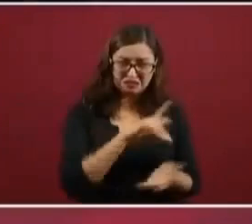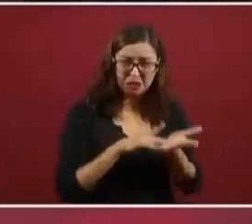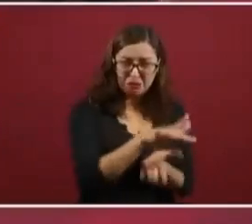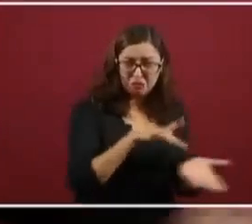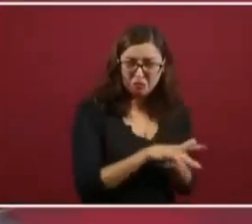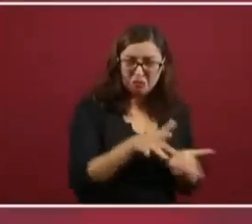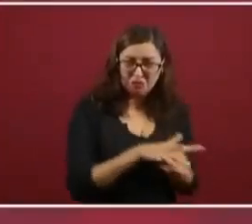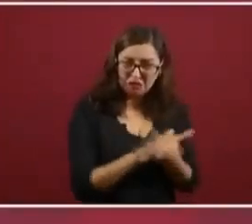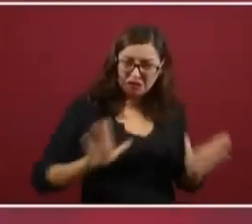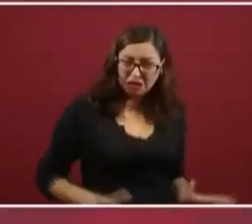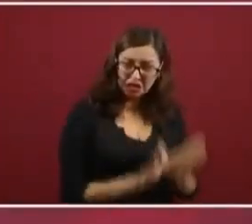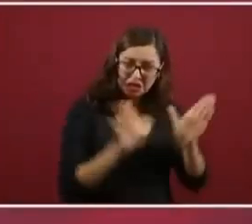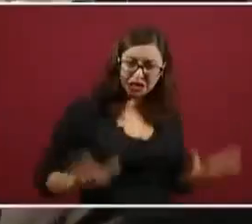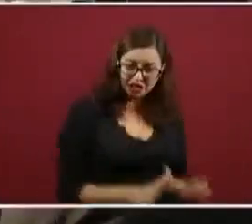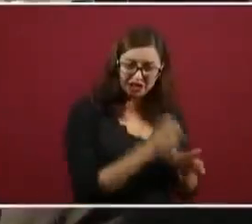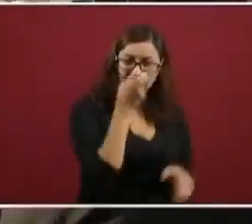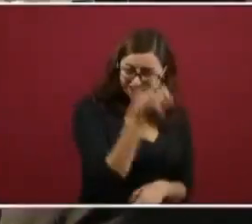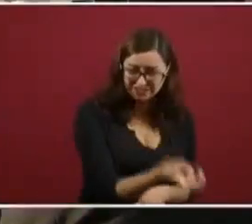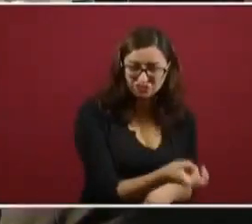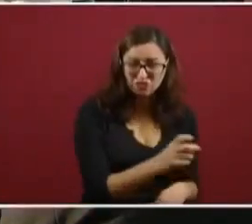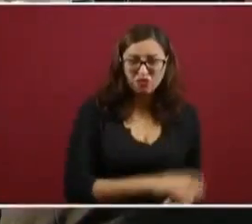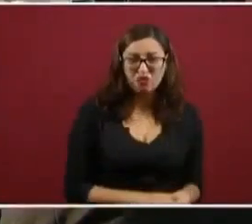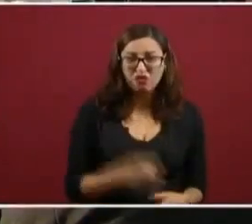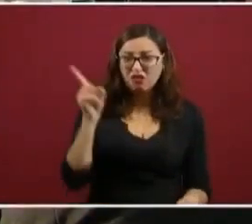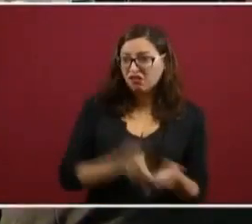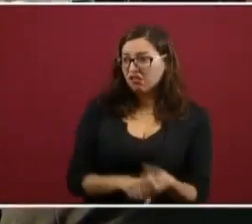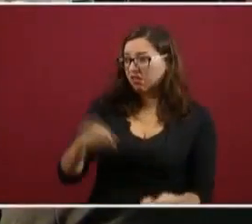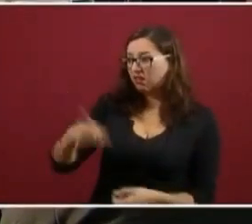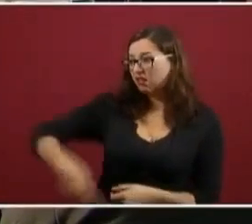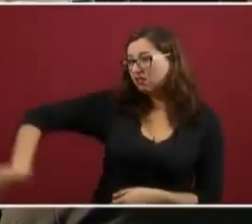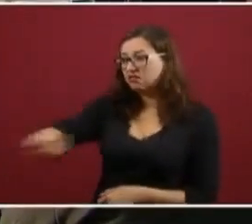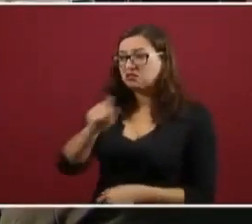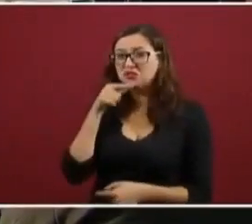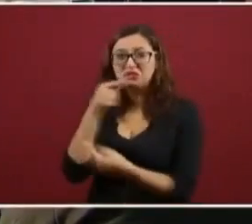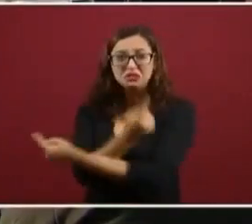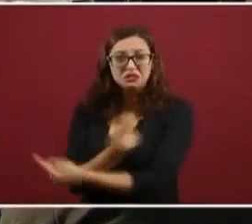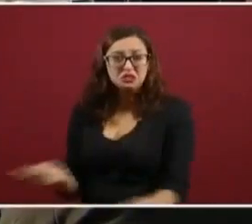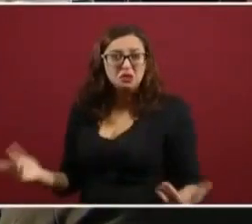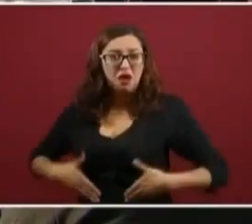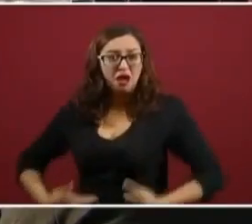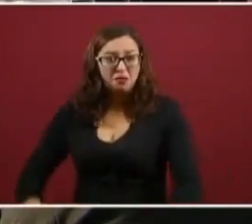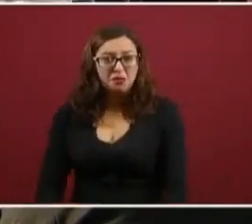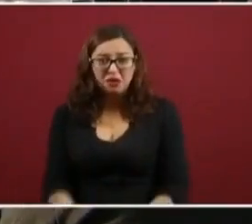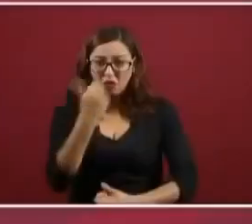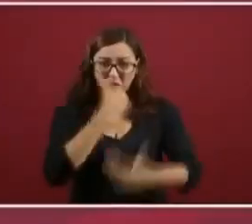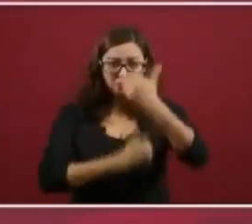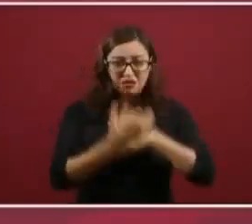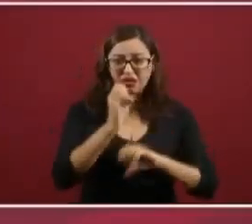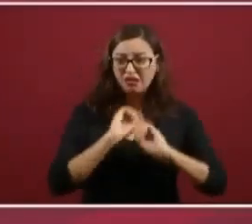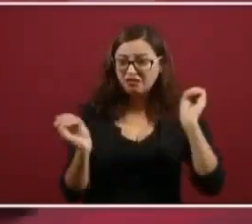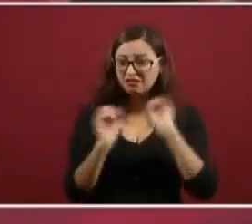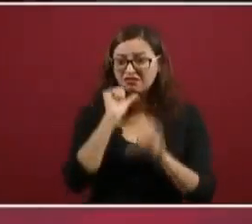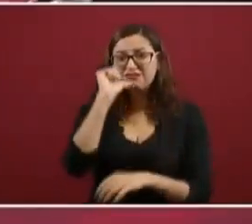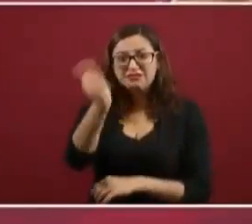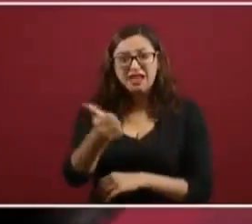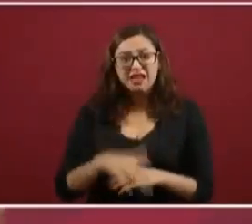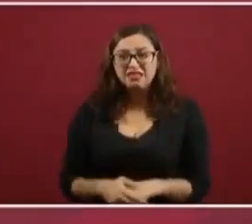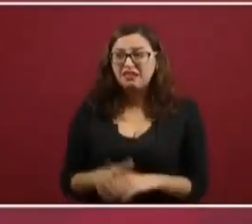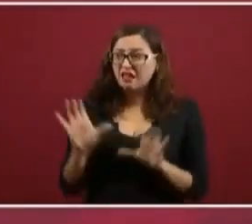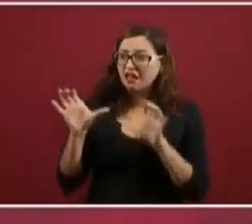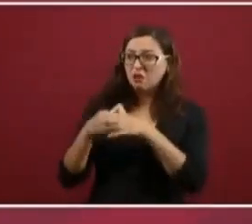los niños no tienen para comer en las